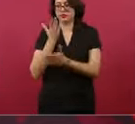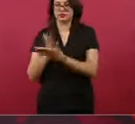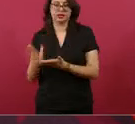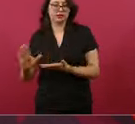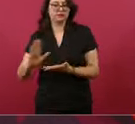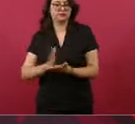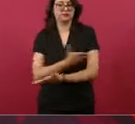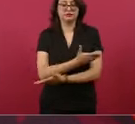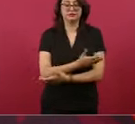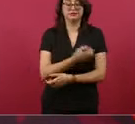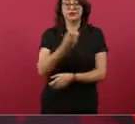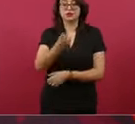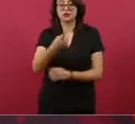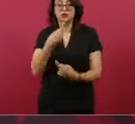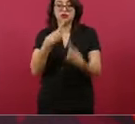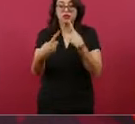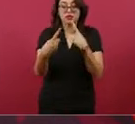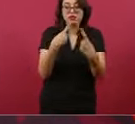arreglando